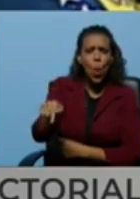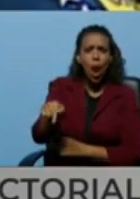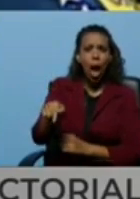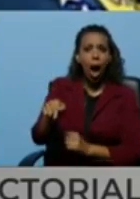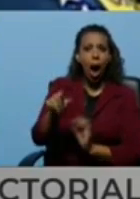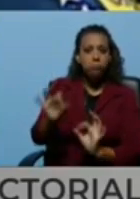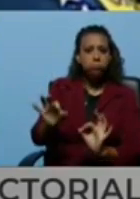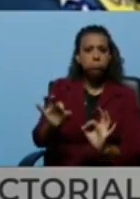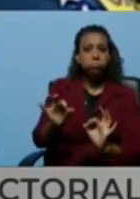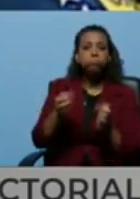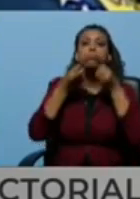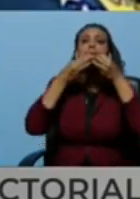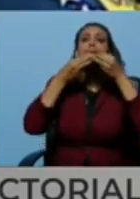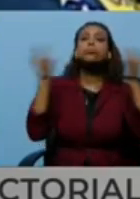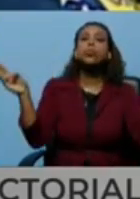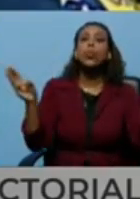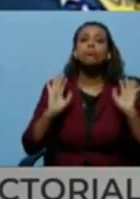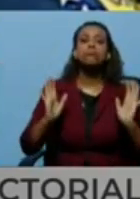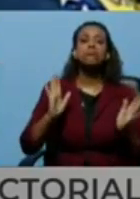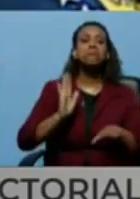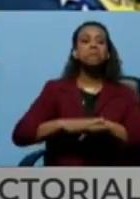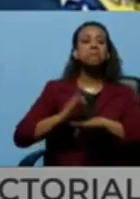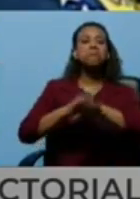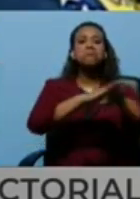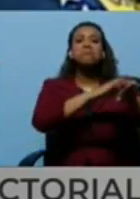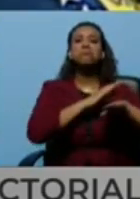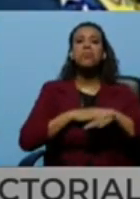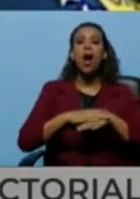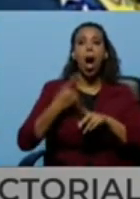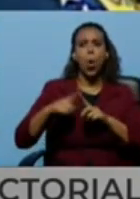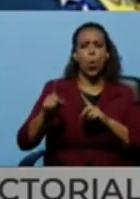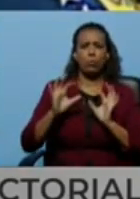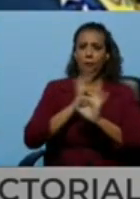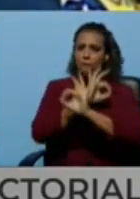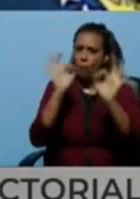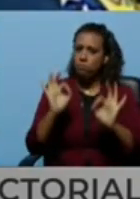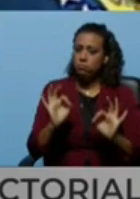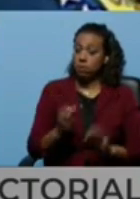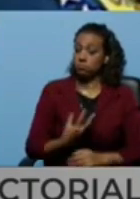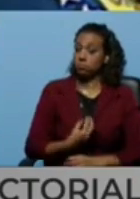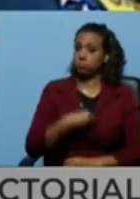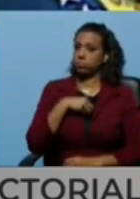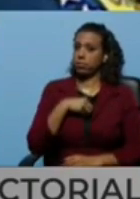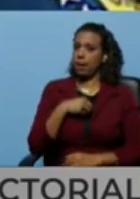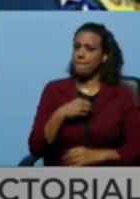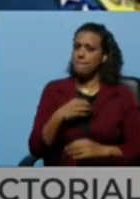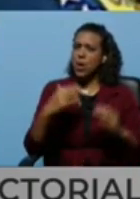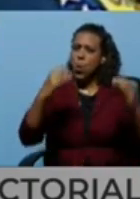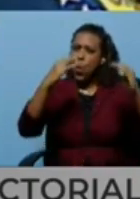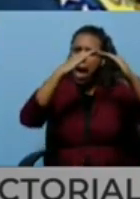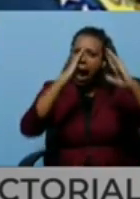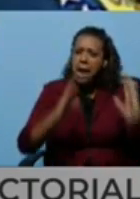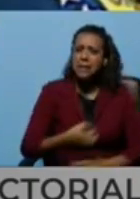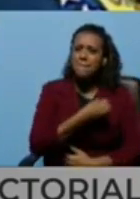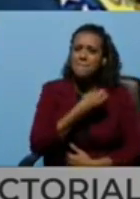se haya expresado públicamente. Ya antes lo habían hecho a otros niveles. Pero es la Casa Blanca